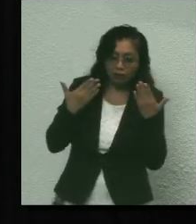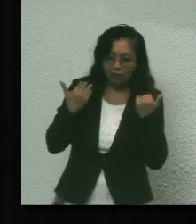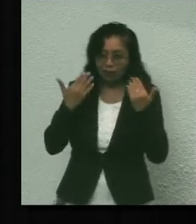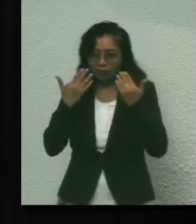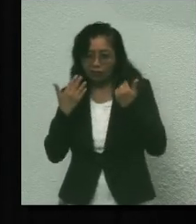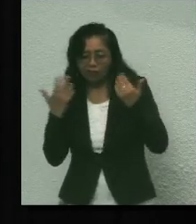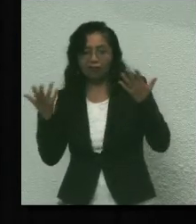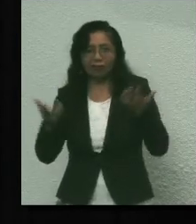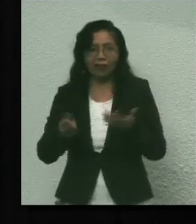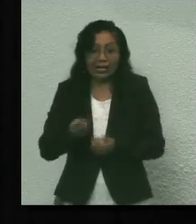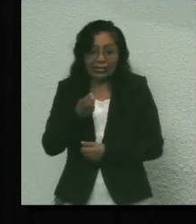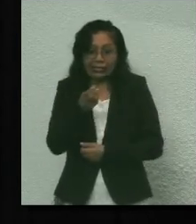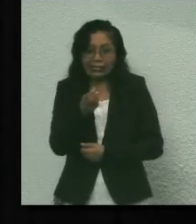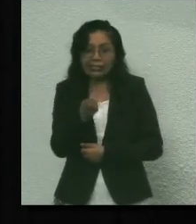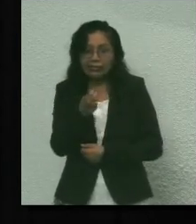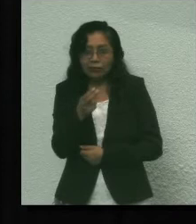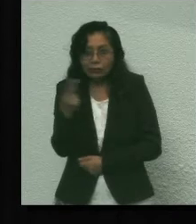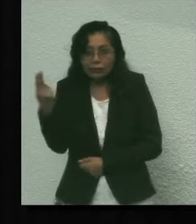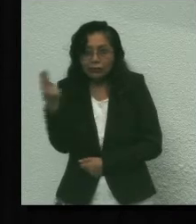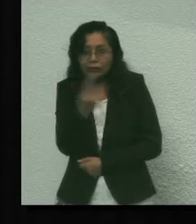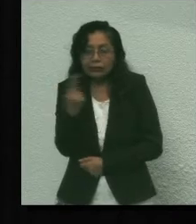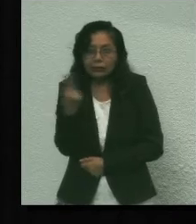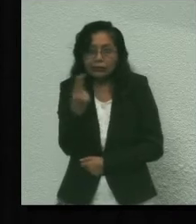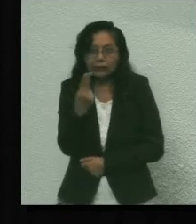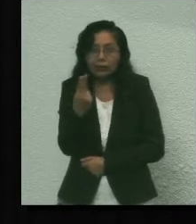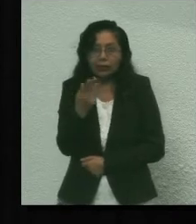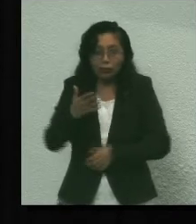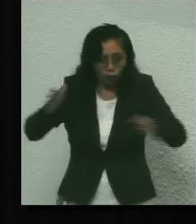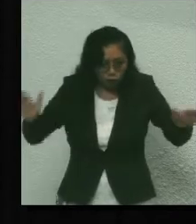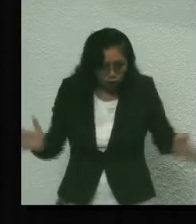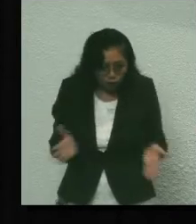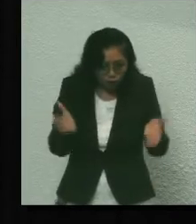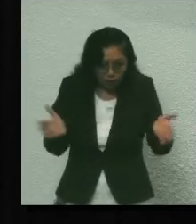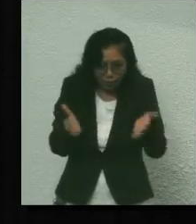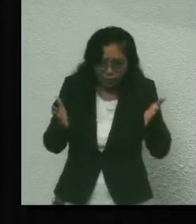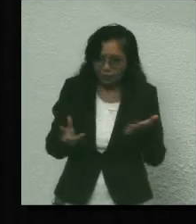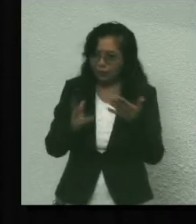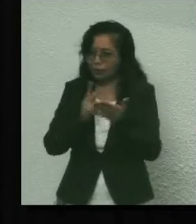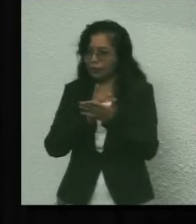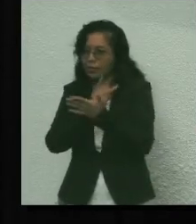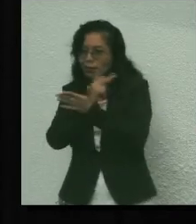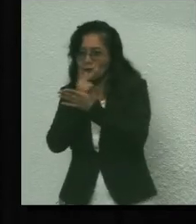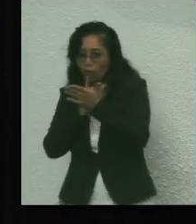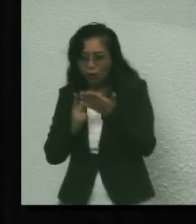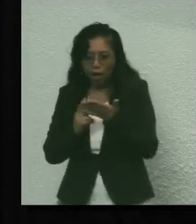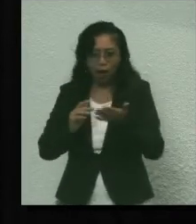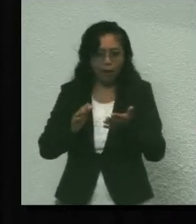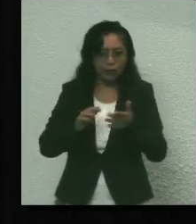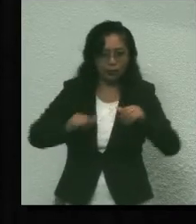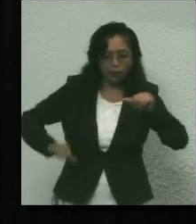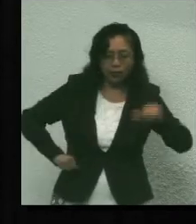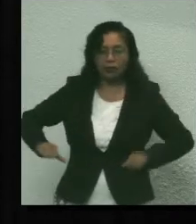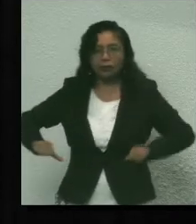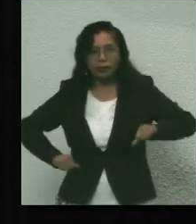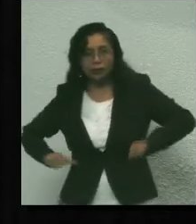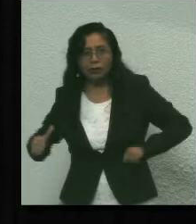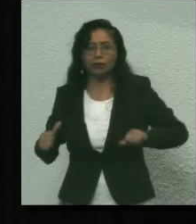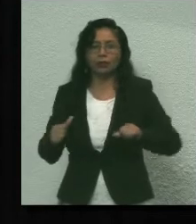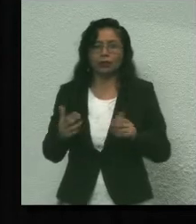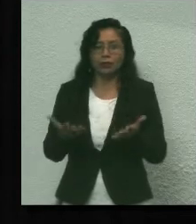esto denota la necesidad de fortalecer programas y acciones que aseguren una mayor